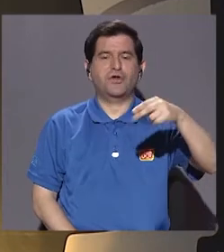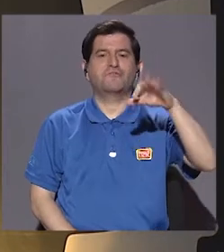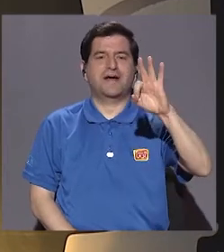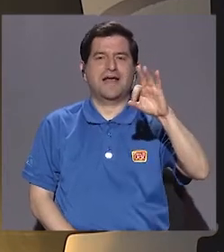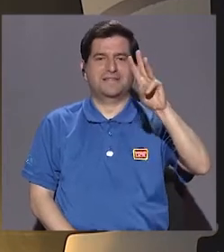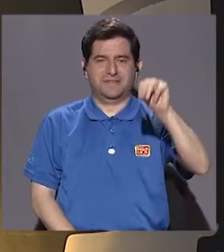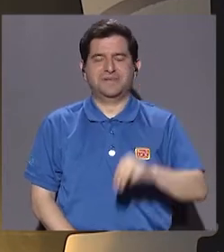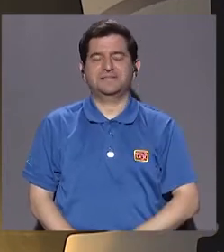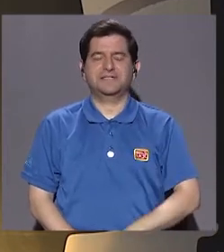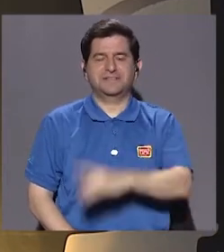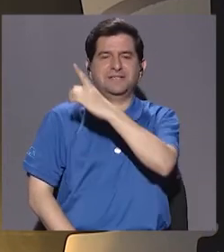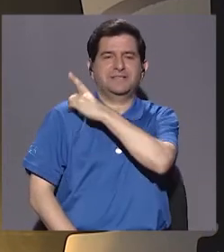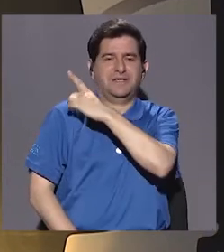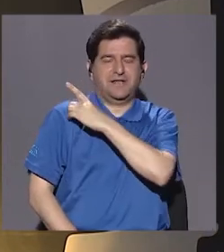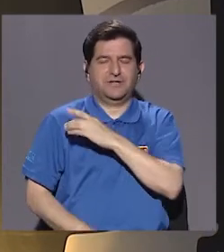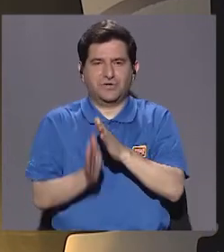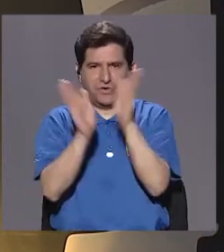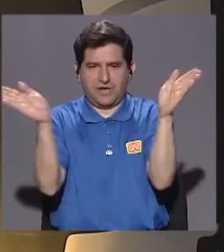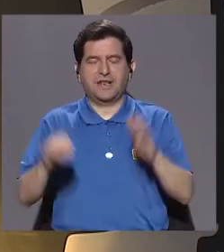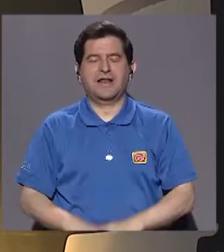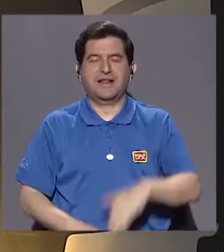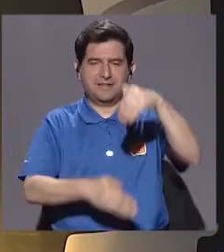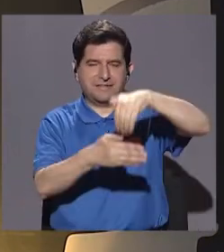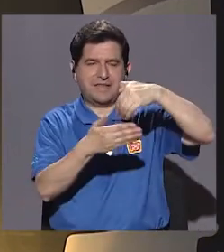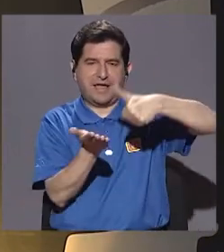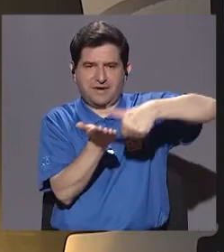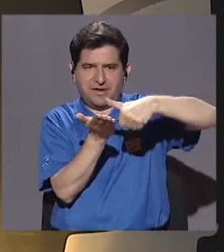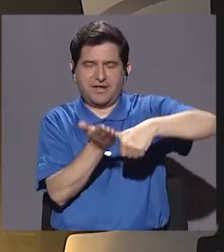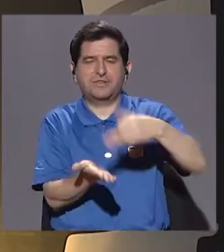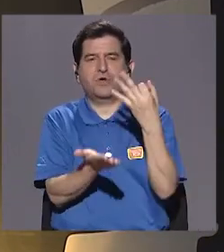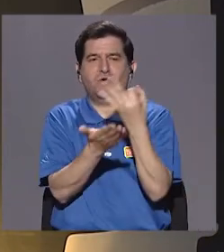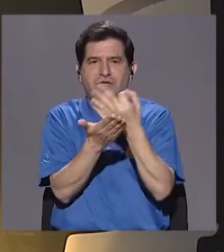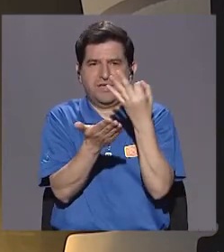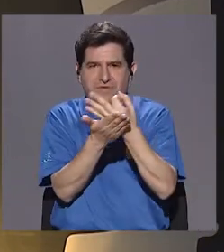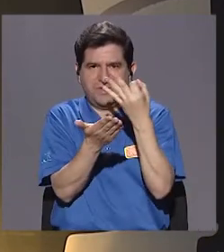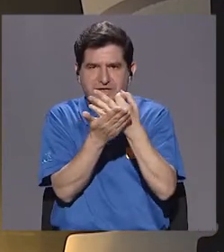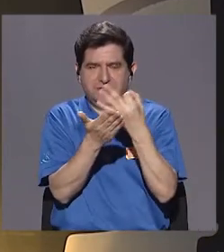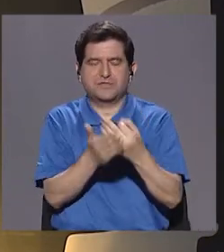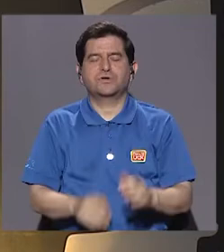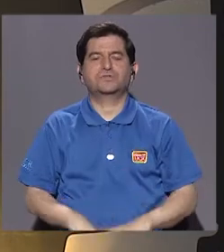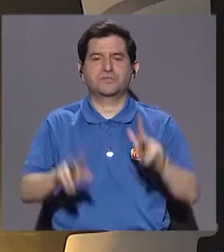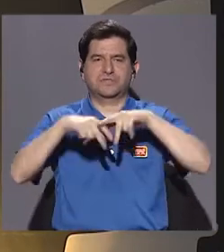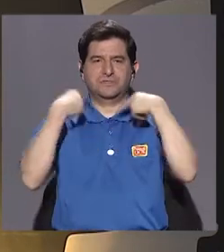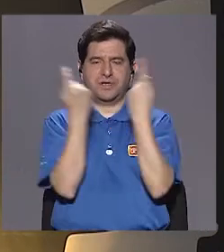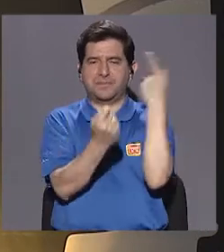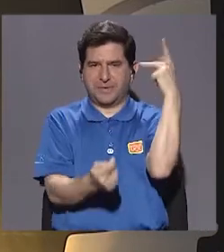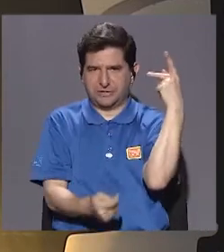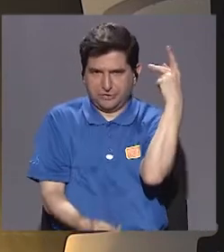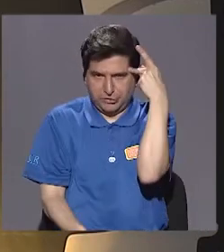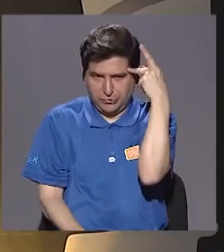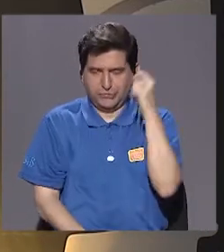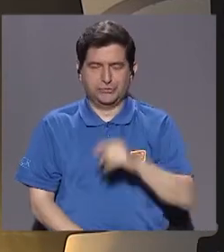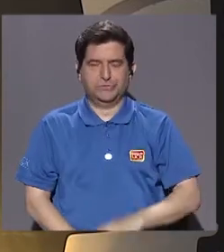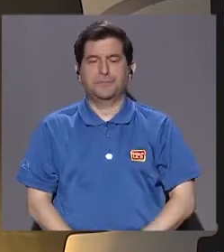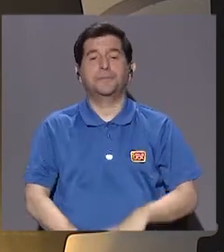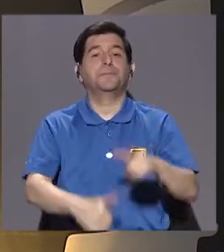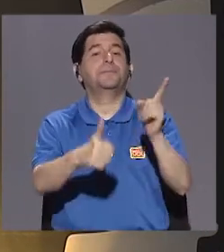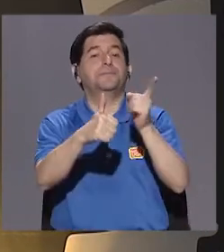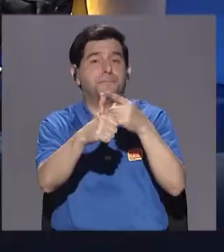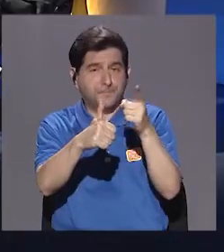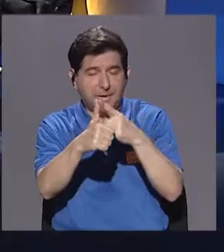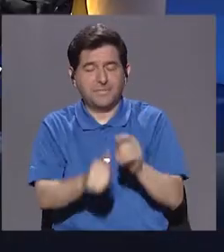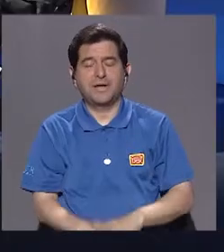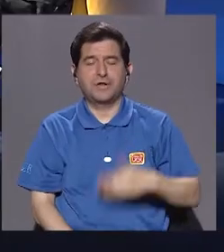el director general del registro electoral y el financiamiento de los partidos políticos primero